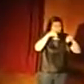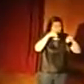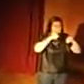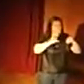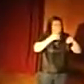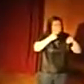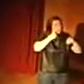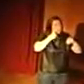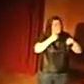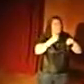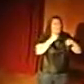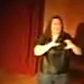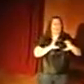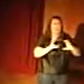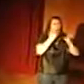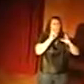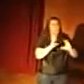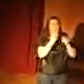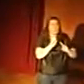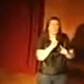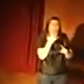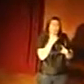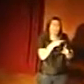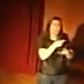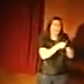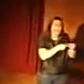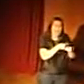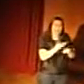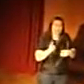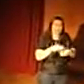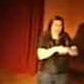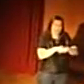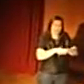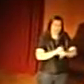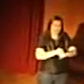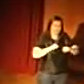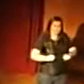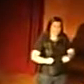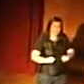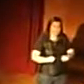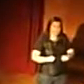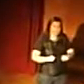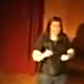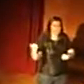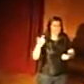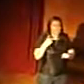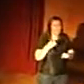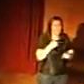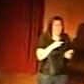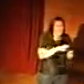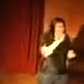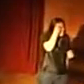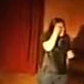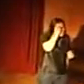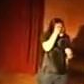si no revoluciona sí sienta las bases de de de de del final o del epílogo de este interpretación clasicista